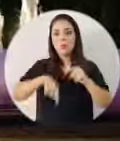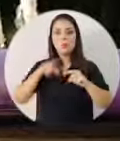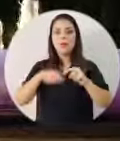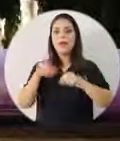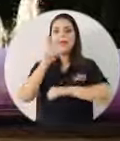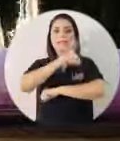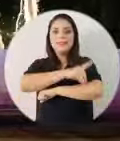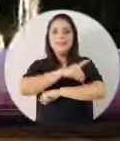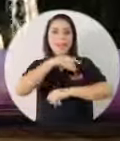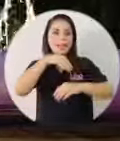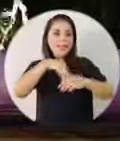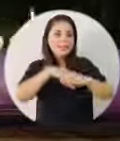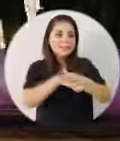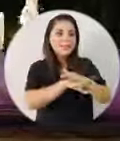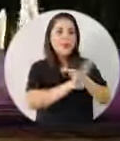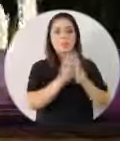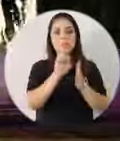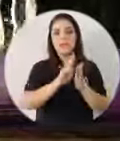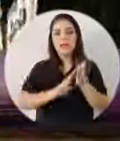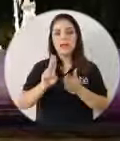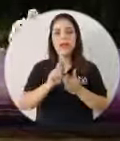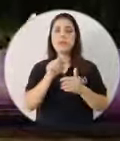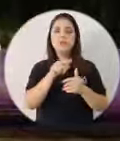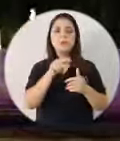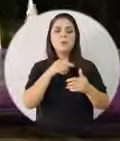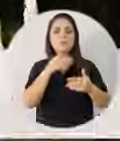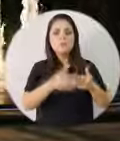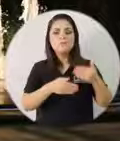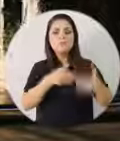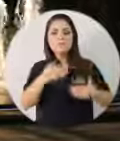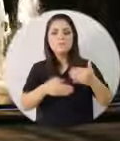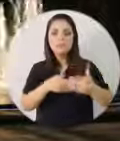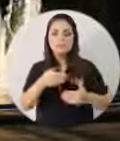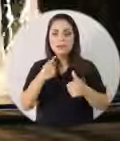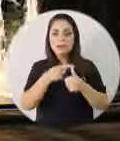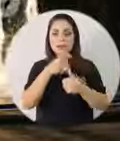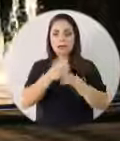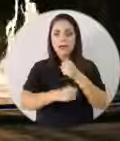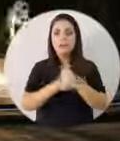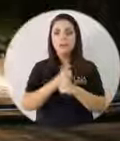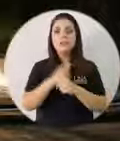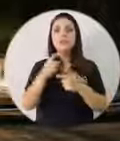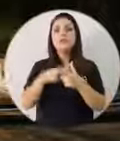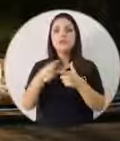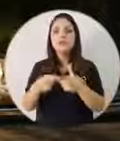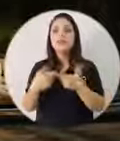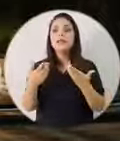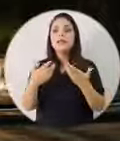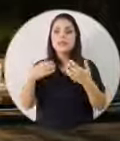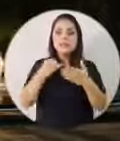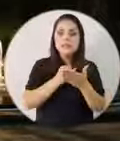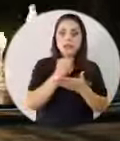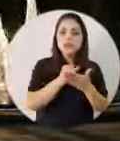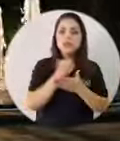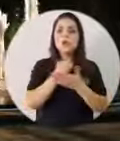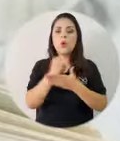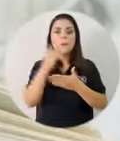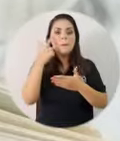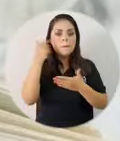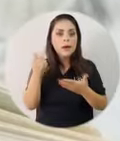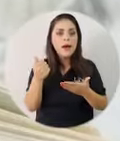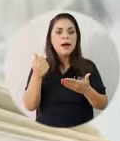el día que entraste a la universidad, eso se debe formar desde los primeros años. Entonces, una formación integral orientada a la indagación,